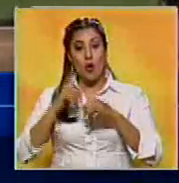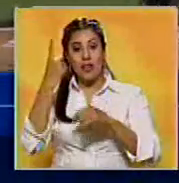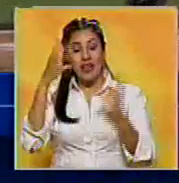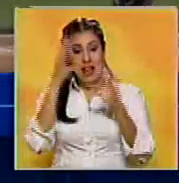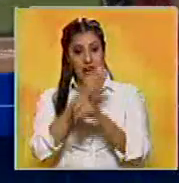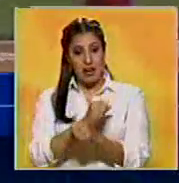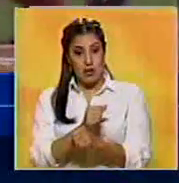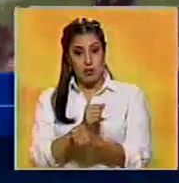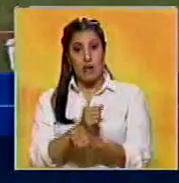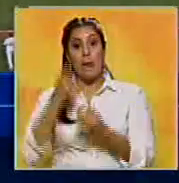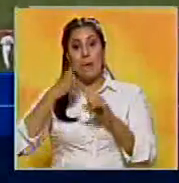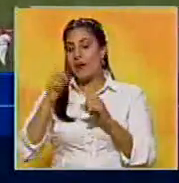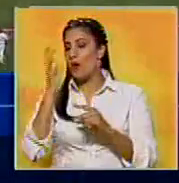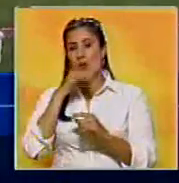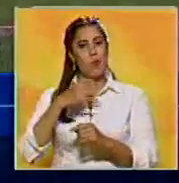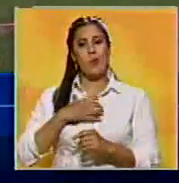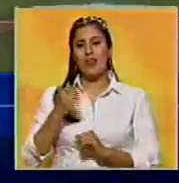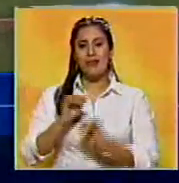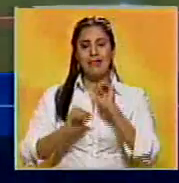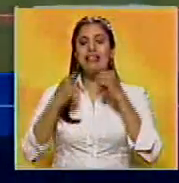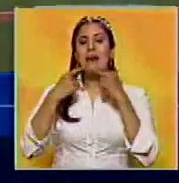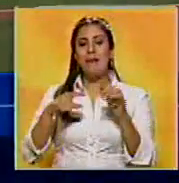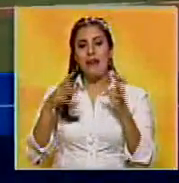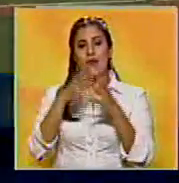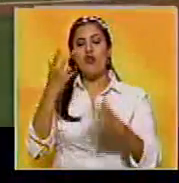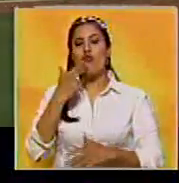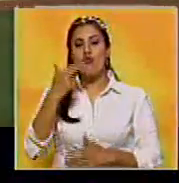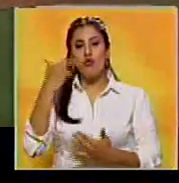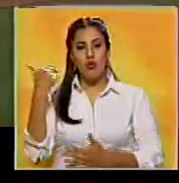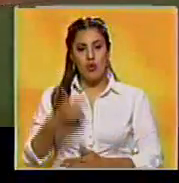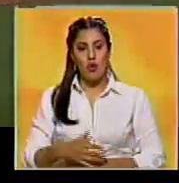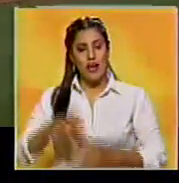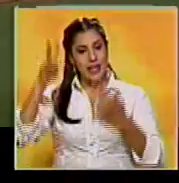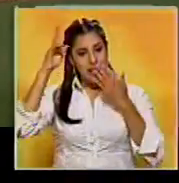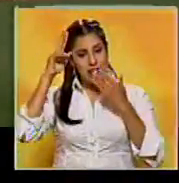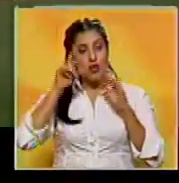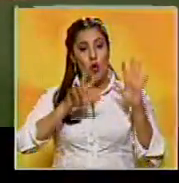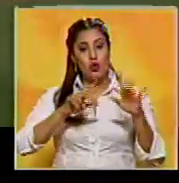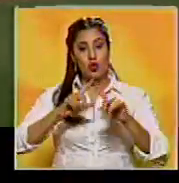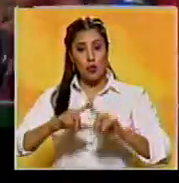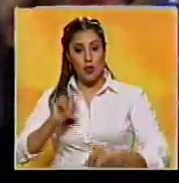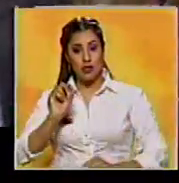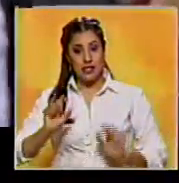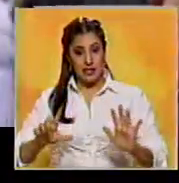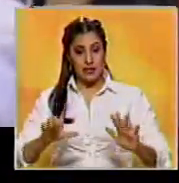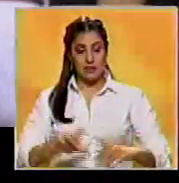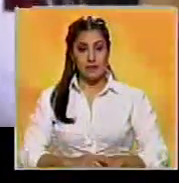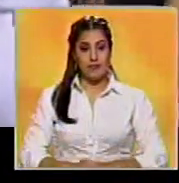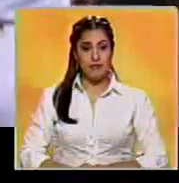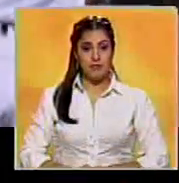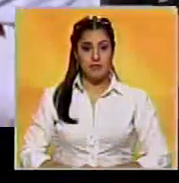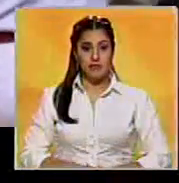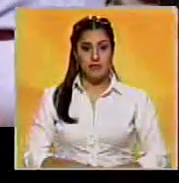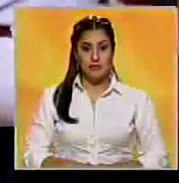de la noche, pero que no pudo evitar la caída de los rojos ante Indios, 8 carreras por 7.